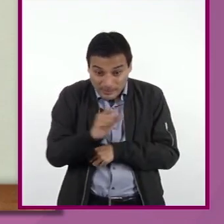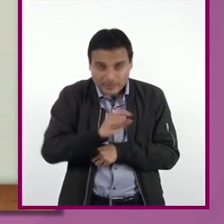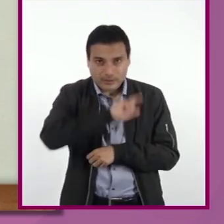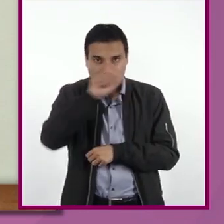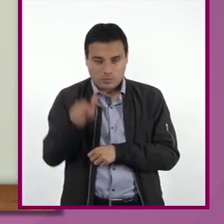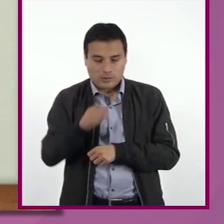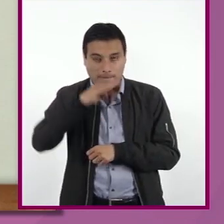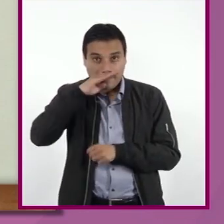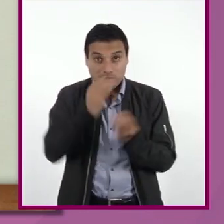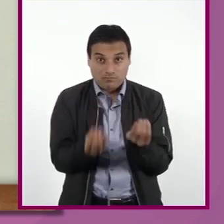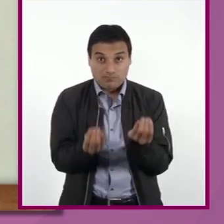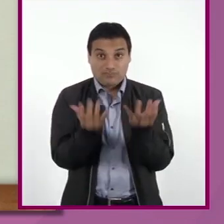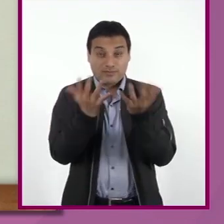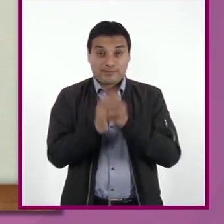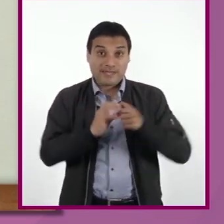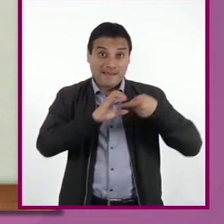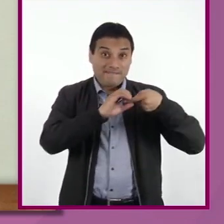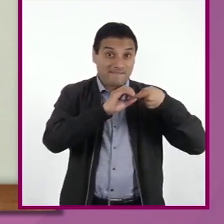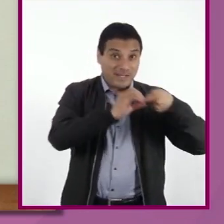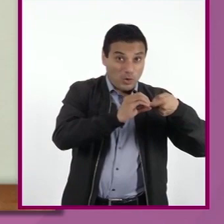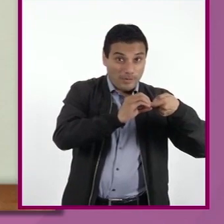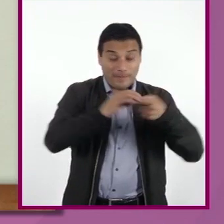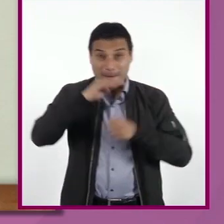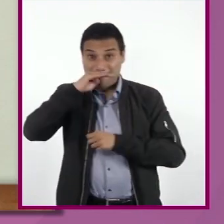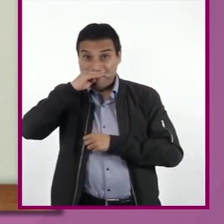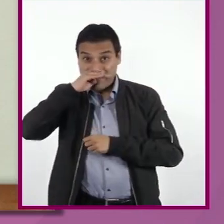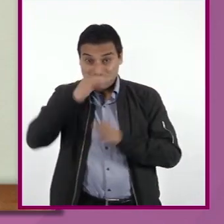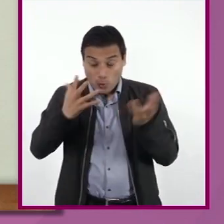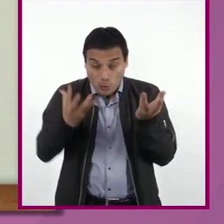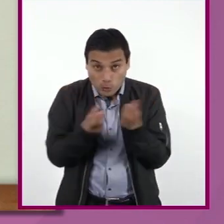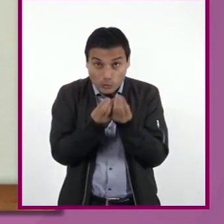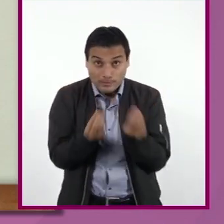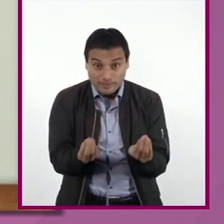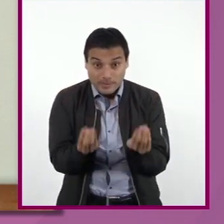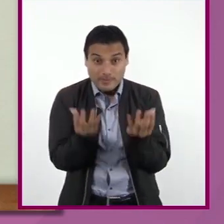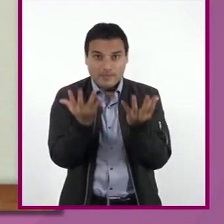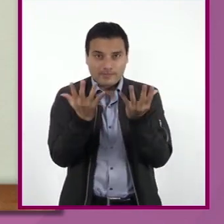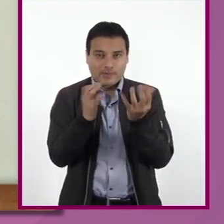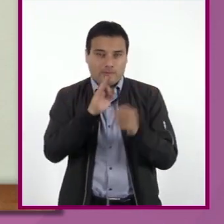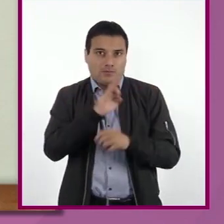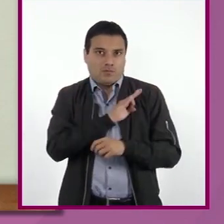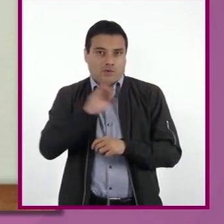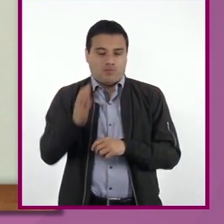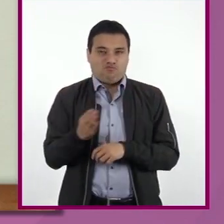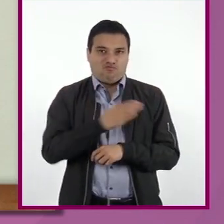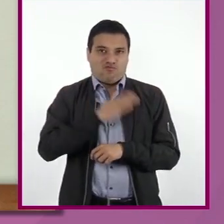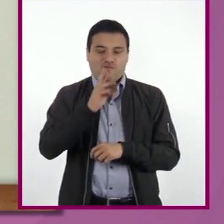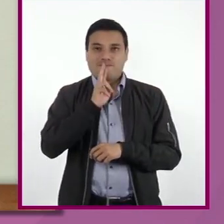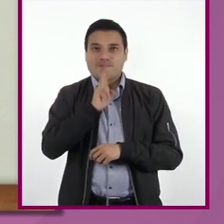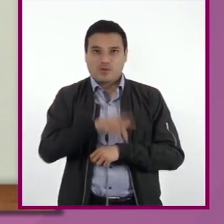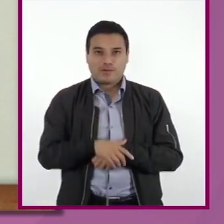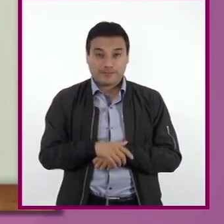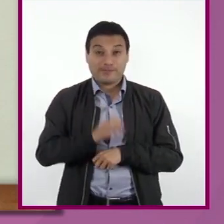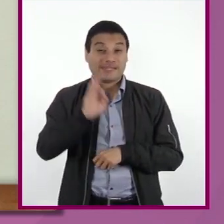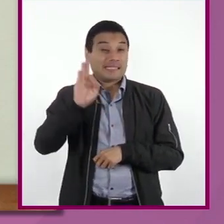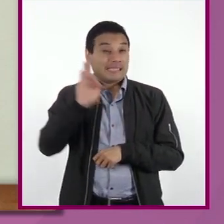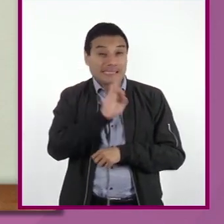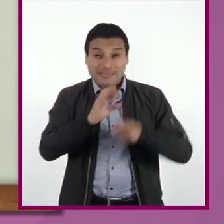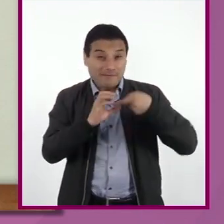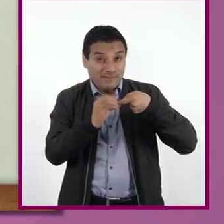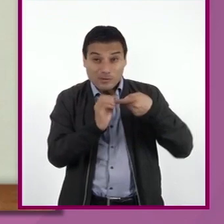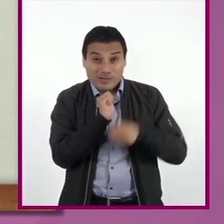cultiva el maíz junto con el frijol, habría desgaste del suelo de la milpa, lo que podría provocar que ya no se pudiera